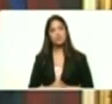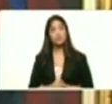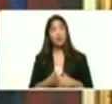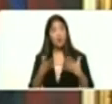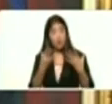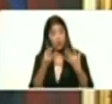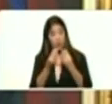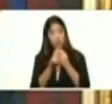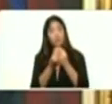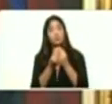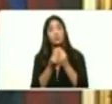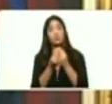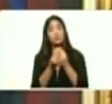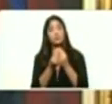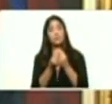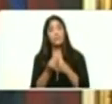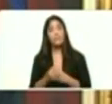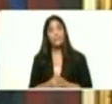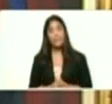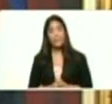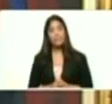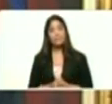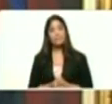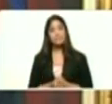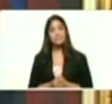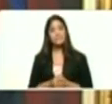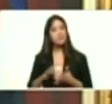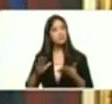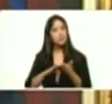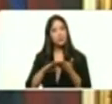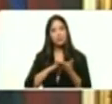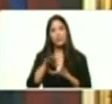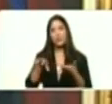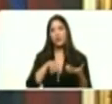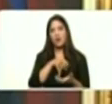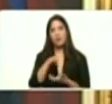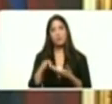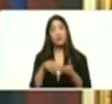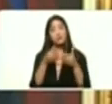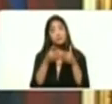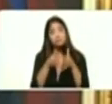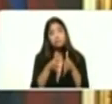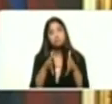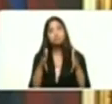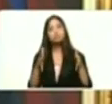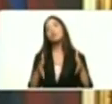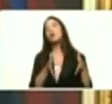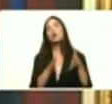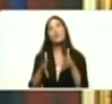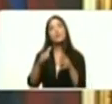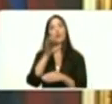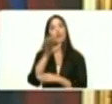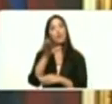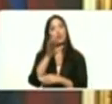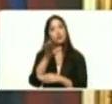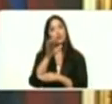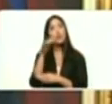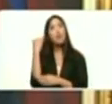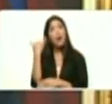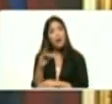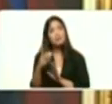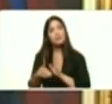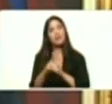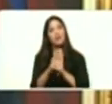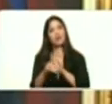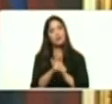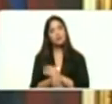juntos, transmontar estas dificultades, y abrirle camino, a un futuro al que tenemos derecho,